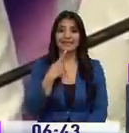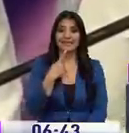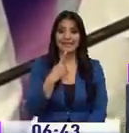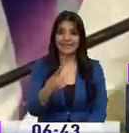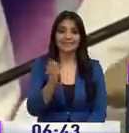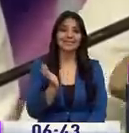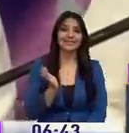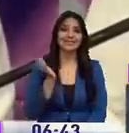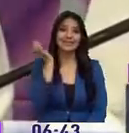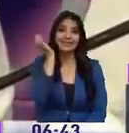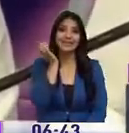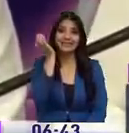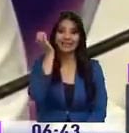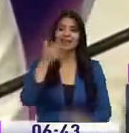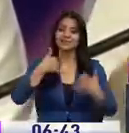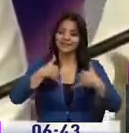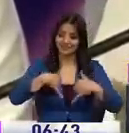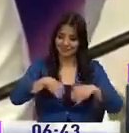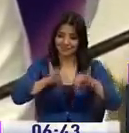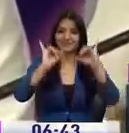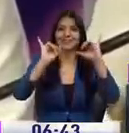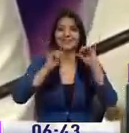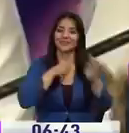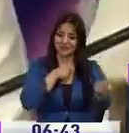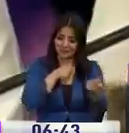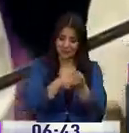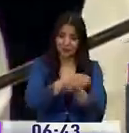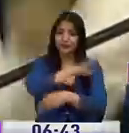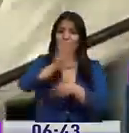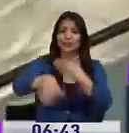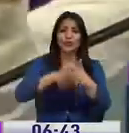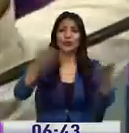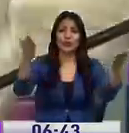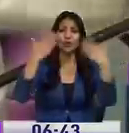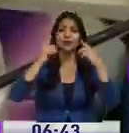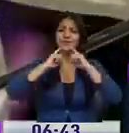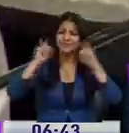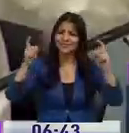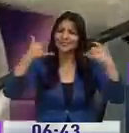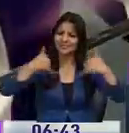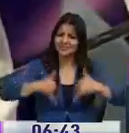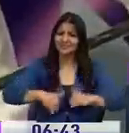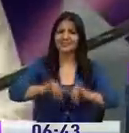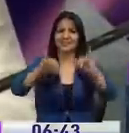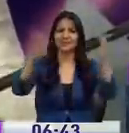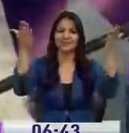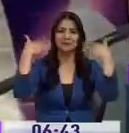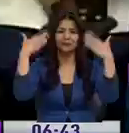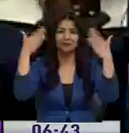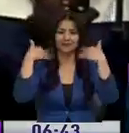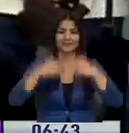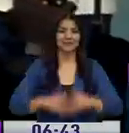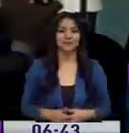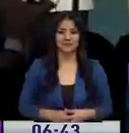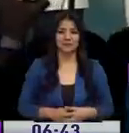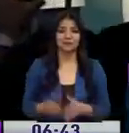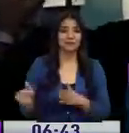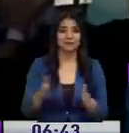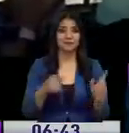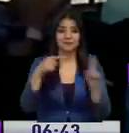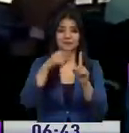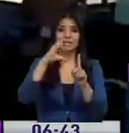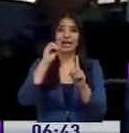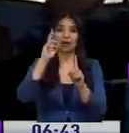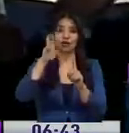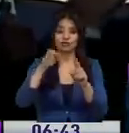Cintia Viteri, sigue. Y todo Guayaquil gritó, sigue Guayaquil. De su parte, Carlos Luis